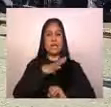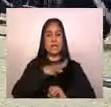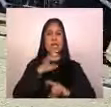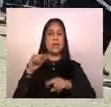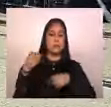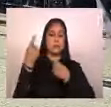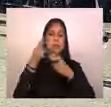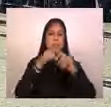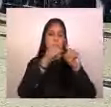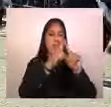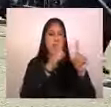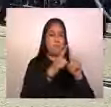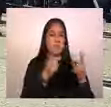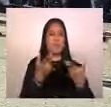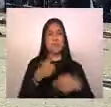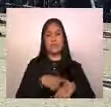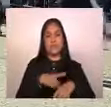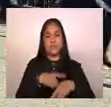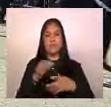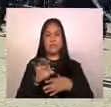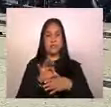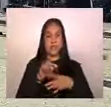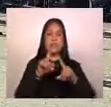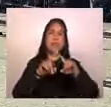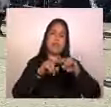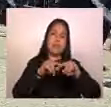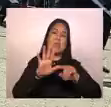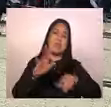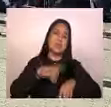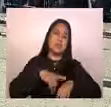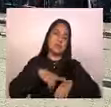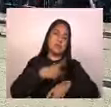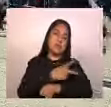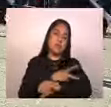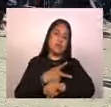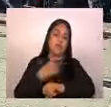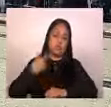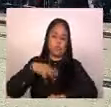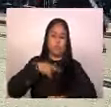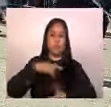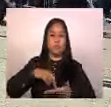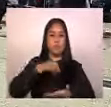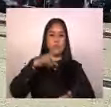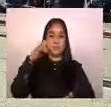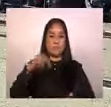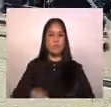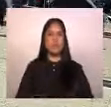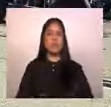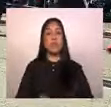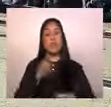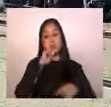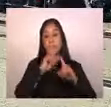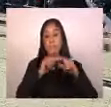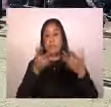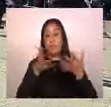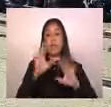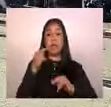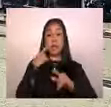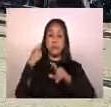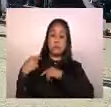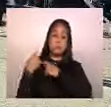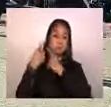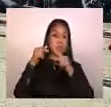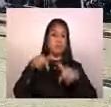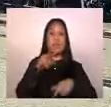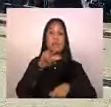épocas distintas de funcionamiento acorde al momento histórico de nuestro país. Ha cumplido ya